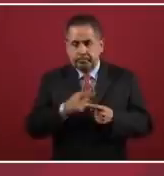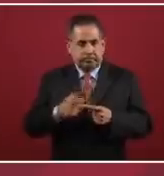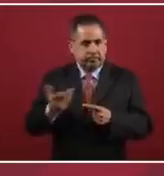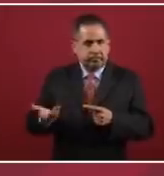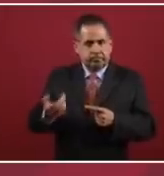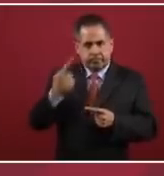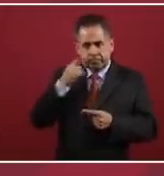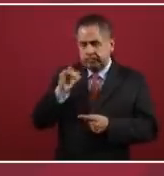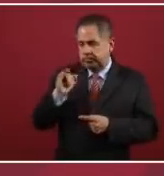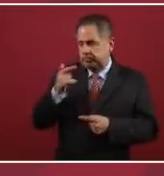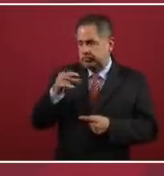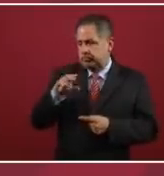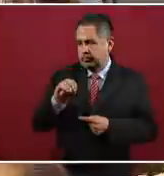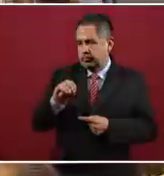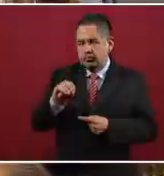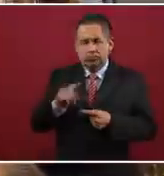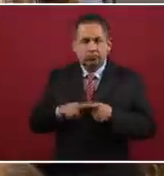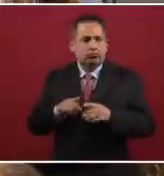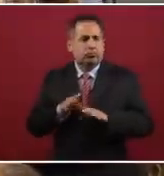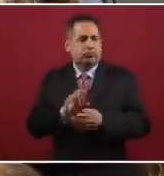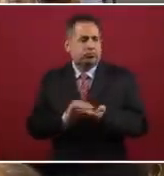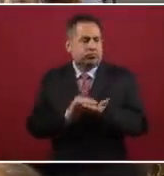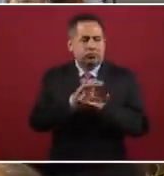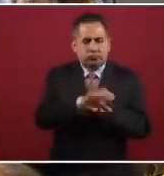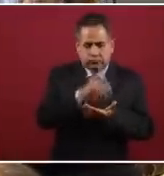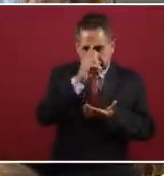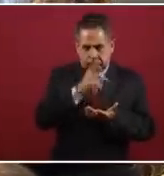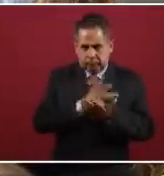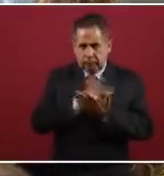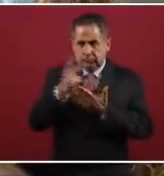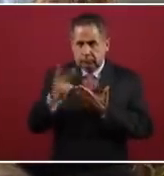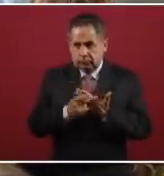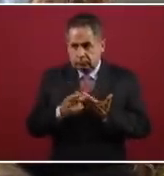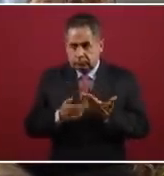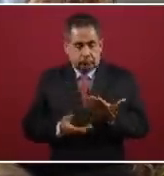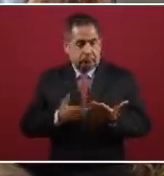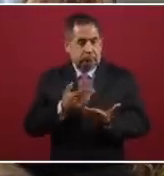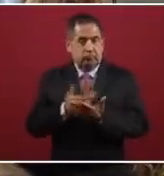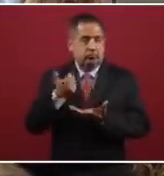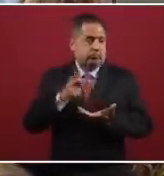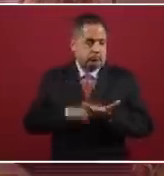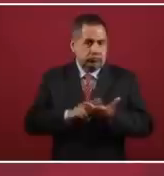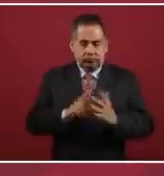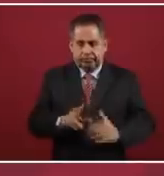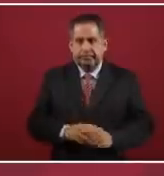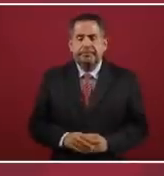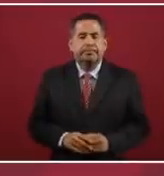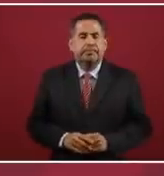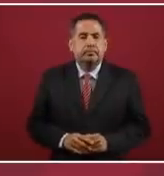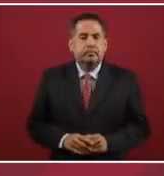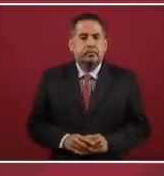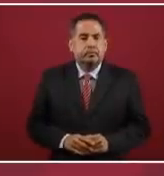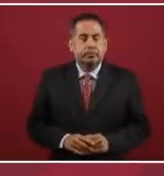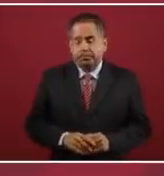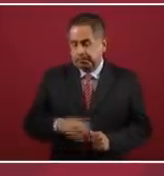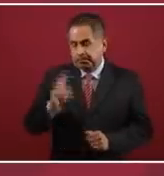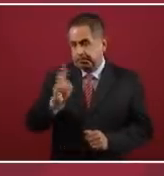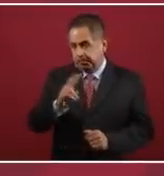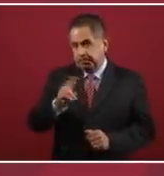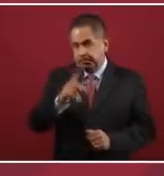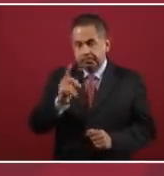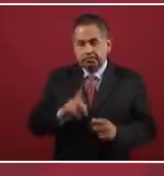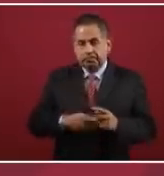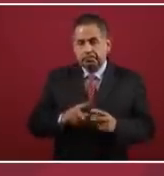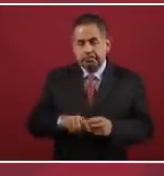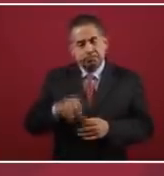Ignacio Valle lo de la inversión para el programa de precios de garantía. Mira, en efecto, hay